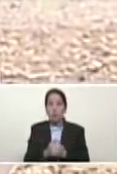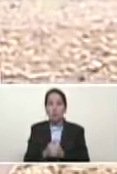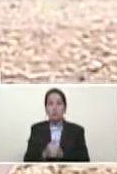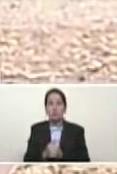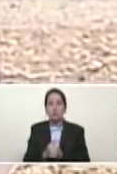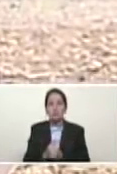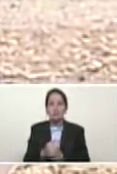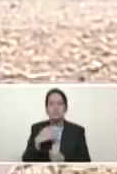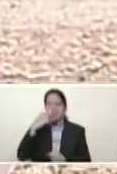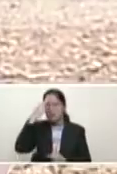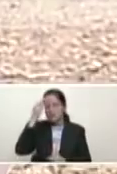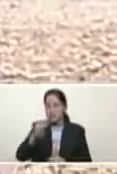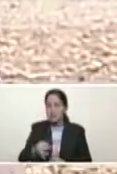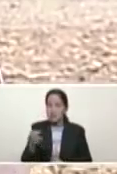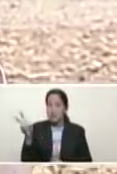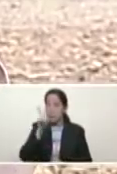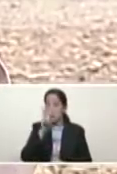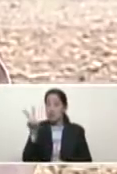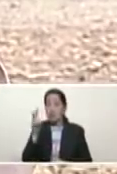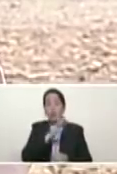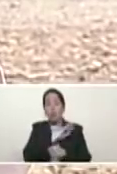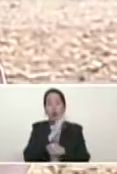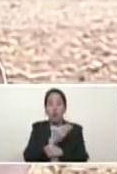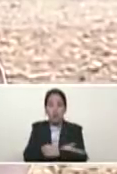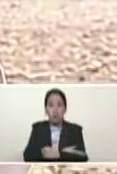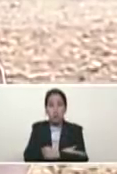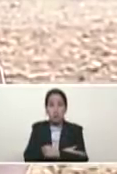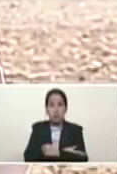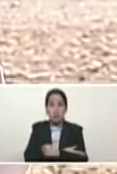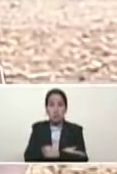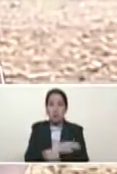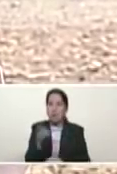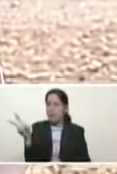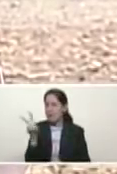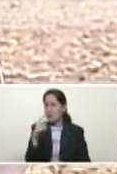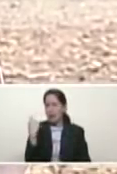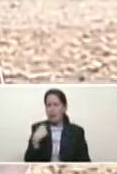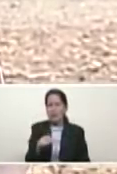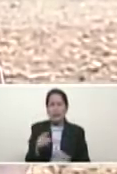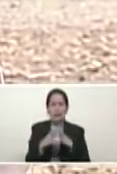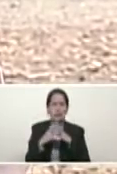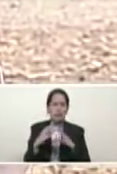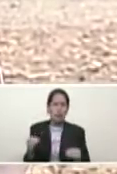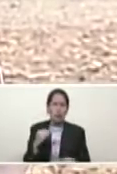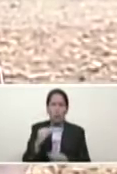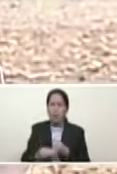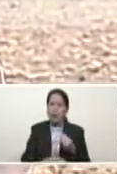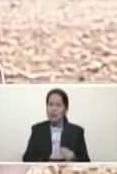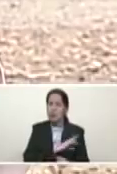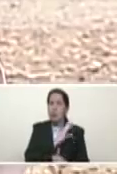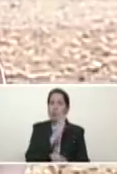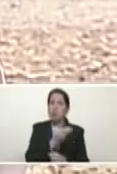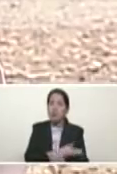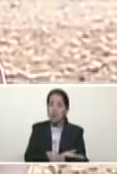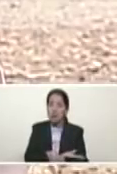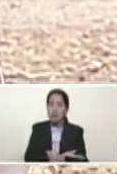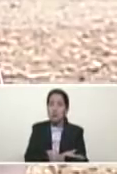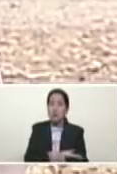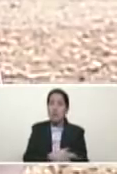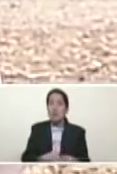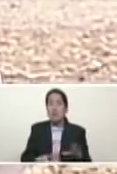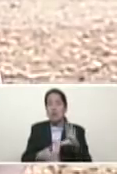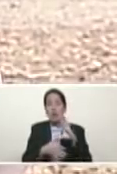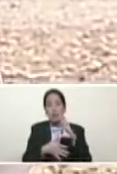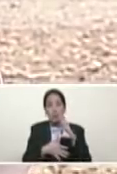Yo creo en la Venezuela potencia. Venezuela lo tiene todo para ser una potencia media en el marco de América Latina.